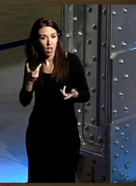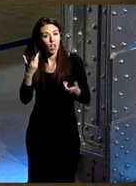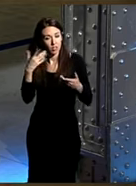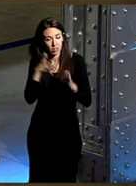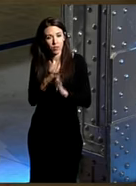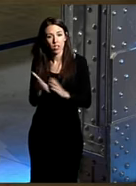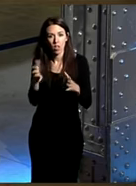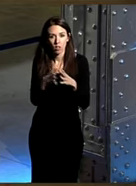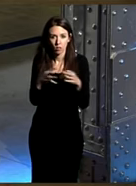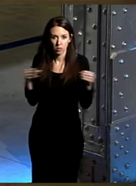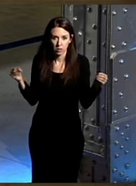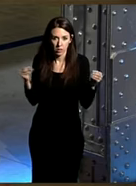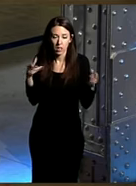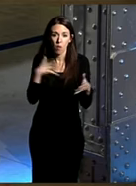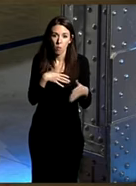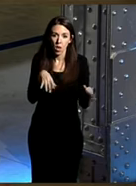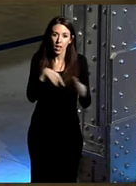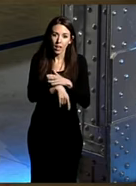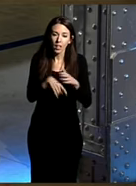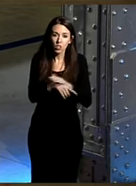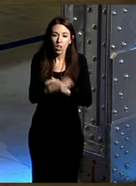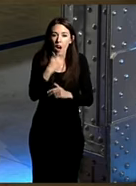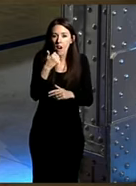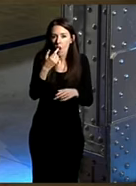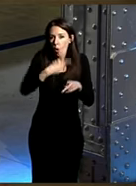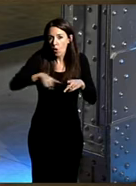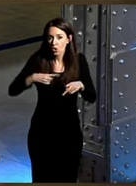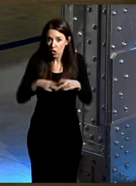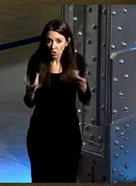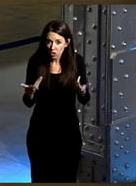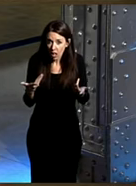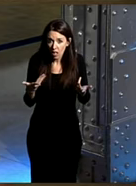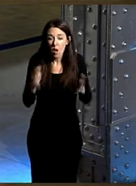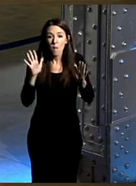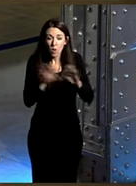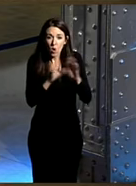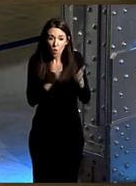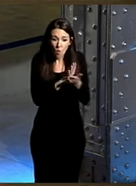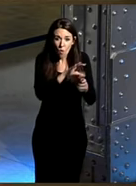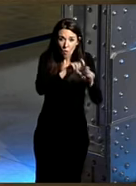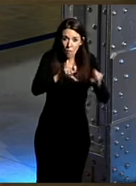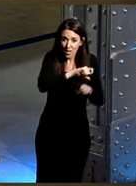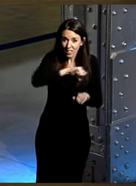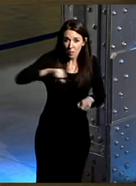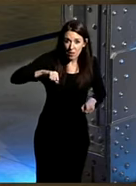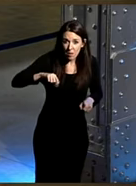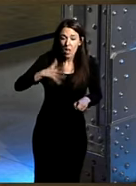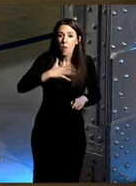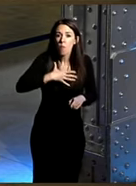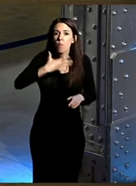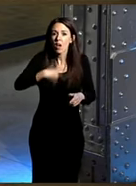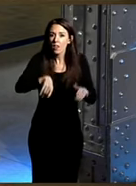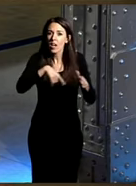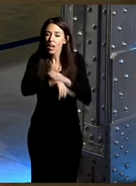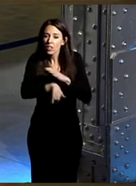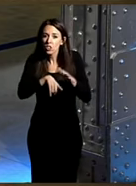la universidad se pueden gestionar cierto tipo de cosas. Como en el mundo privado, en ciertas empresas se pueden